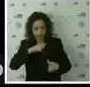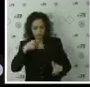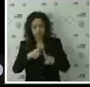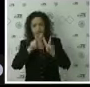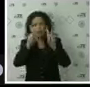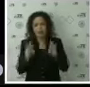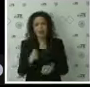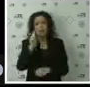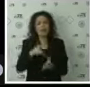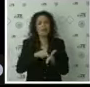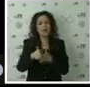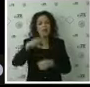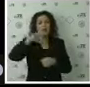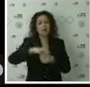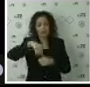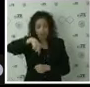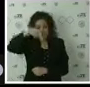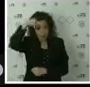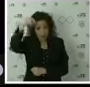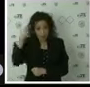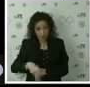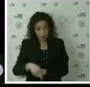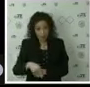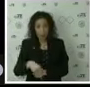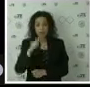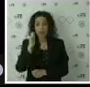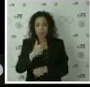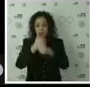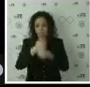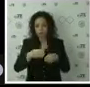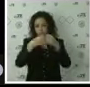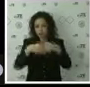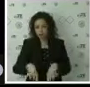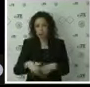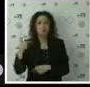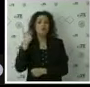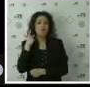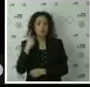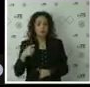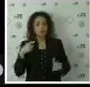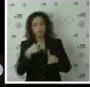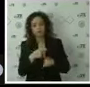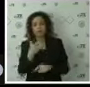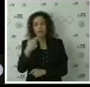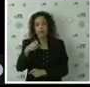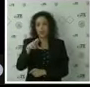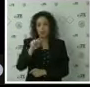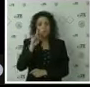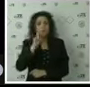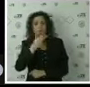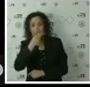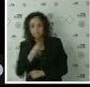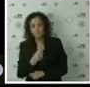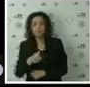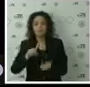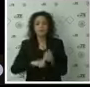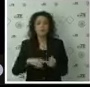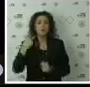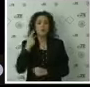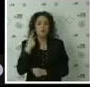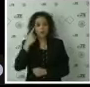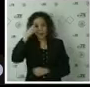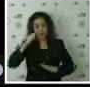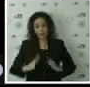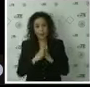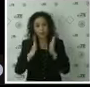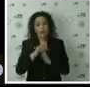como Derecho Electoral en México, Violencia Política en Razón de Género, Propaganda político-electoral, participación política